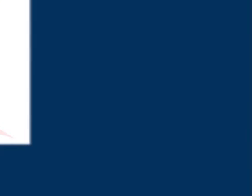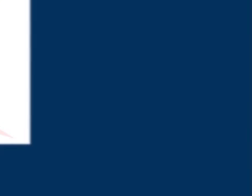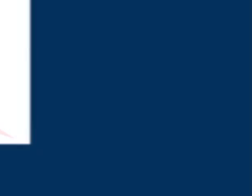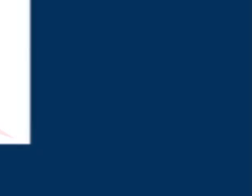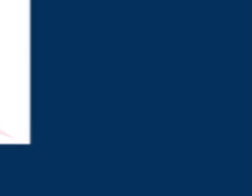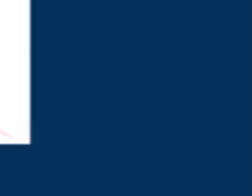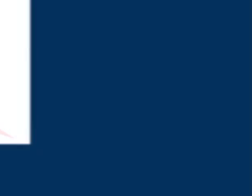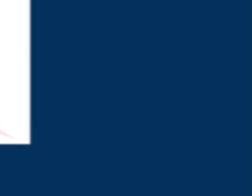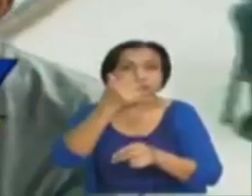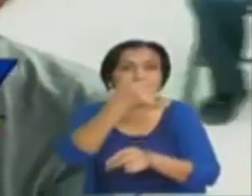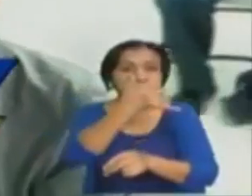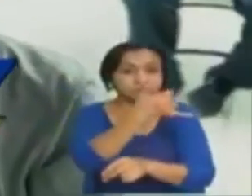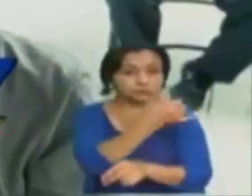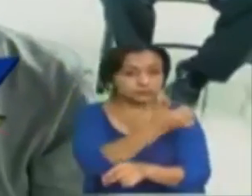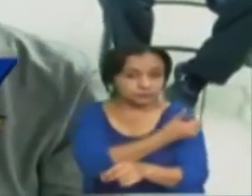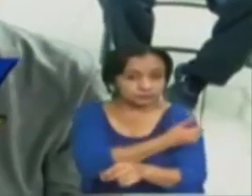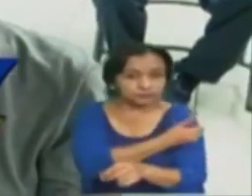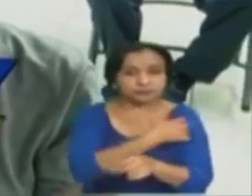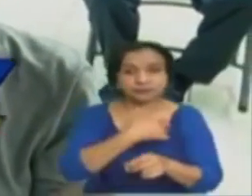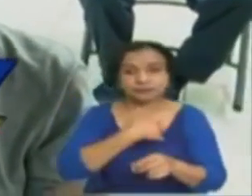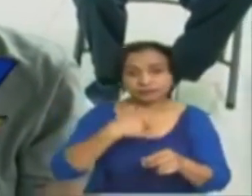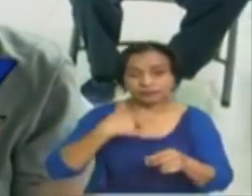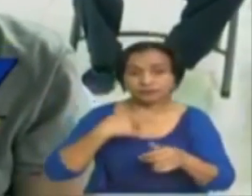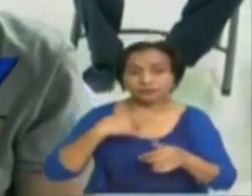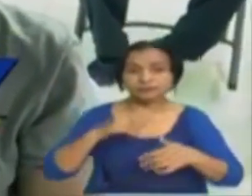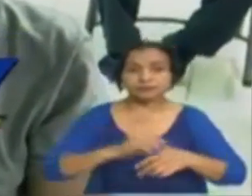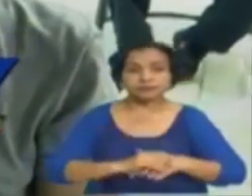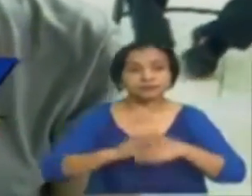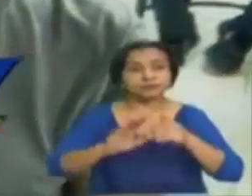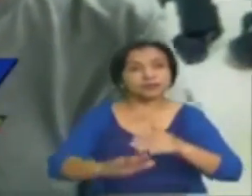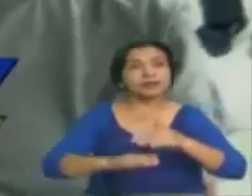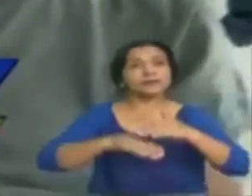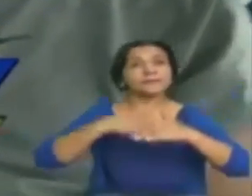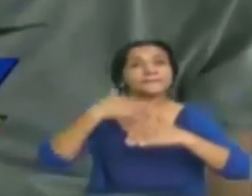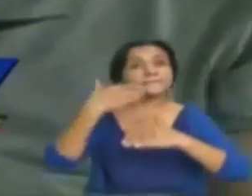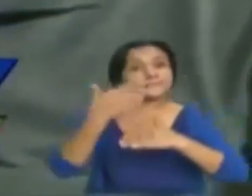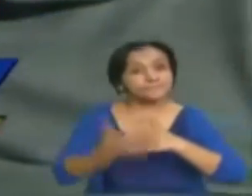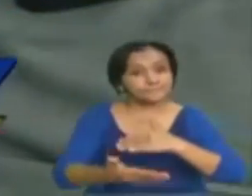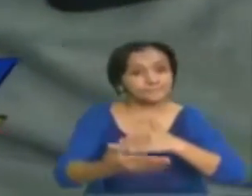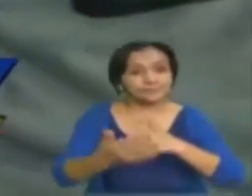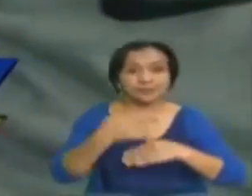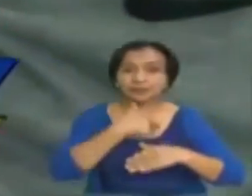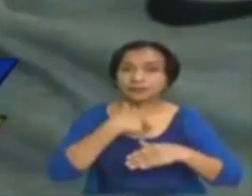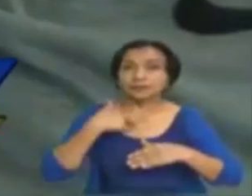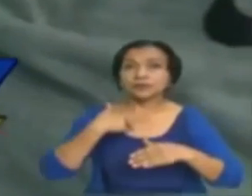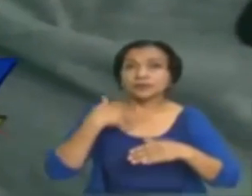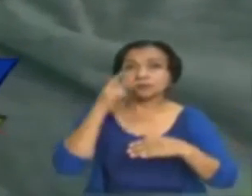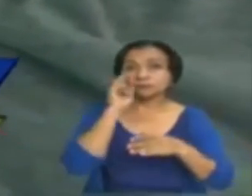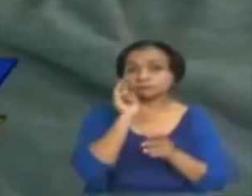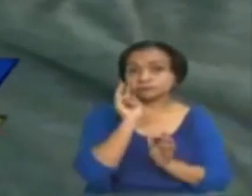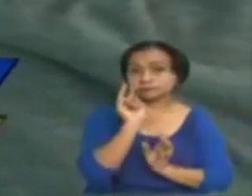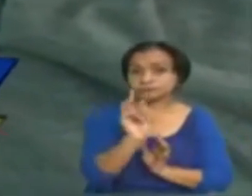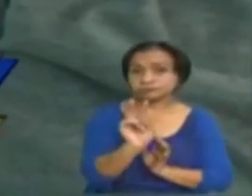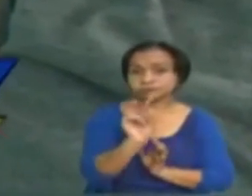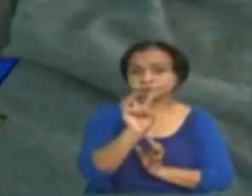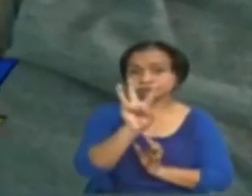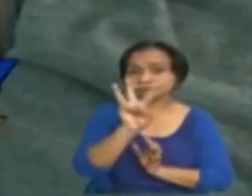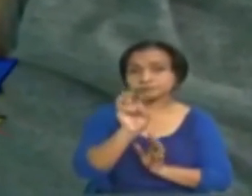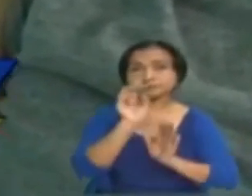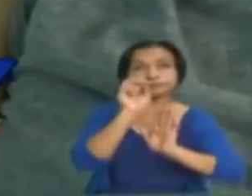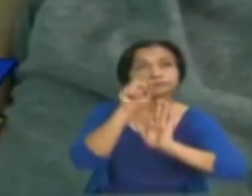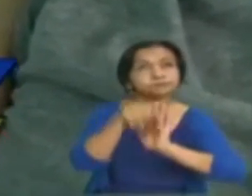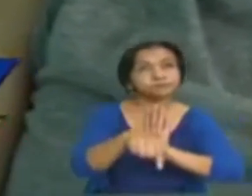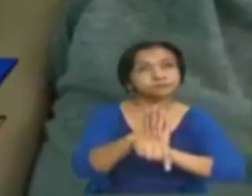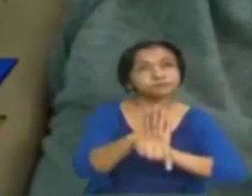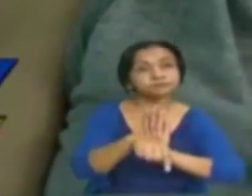las 8, Hospital Primario Niños Mártires de Ayapal. En Huihuilí, Hospital Primario Jorge Navarro, en